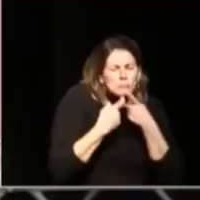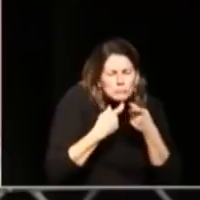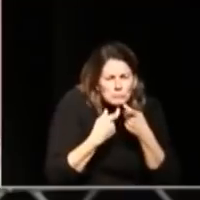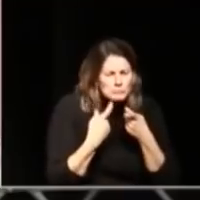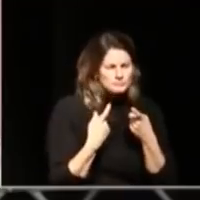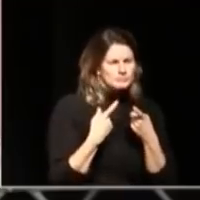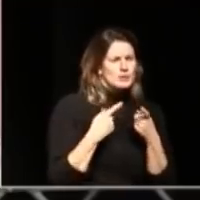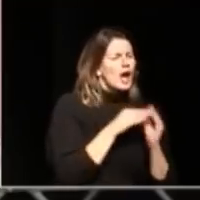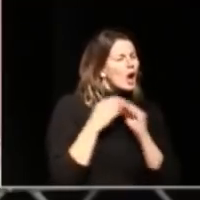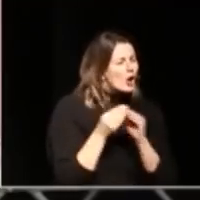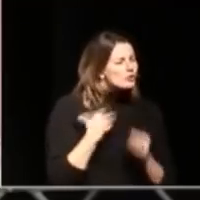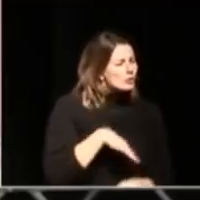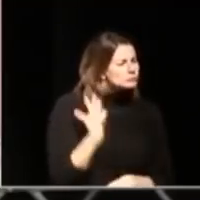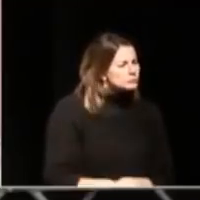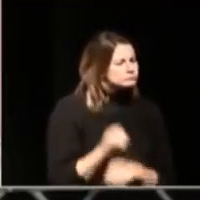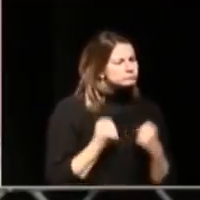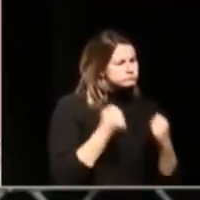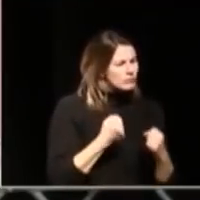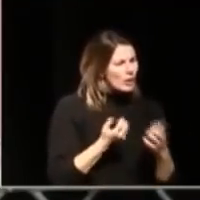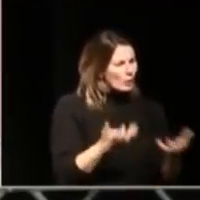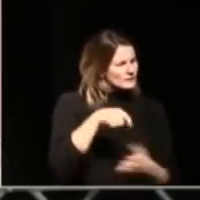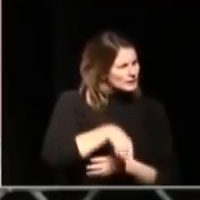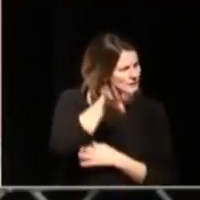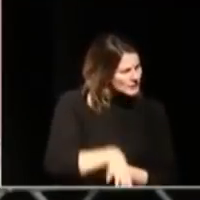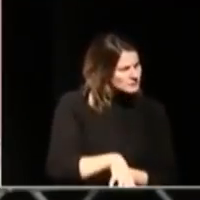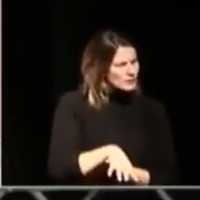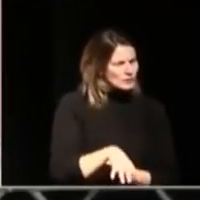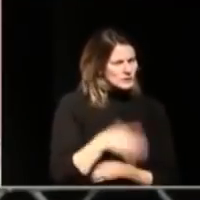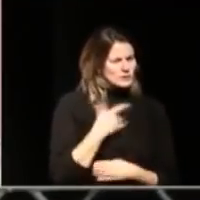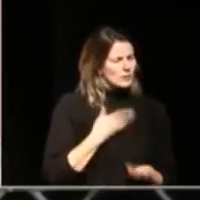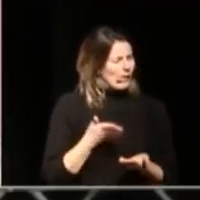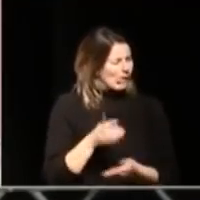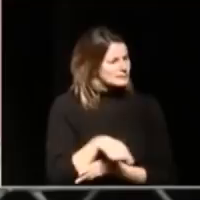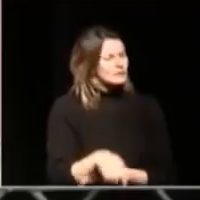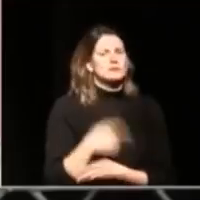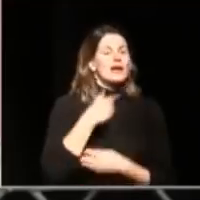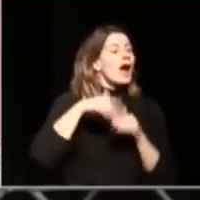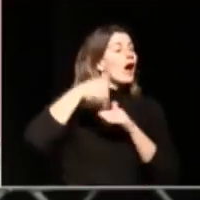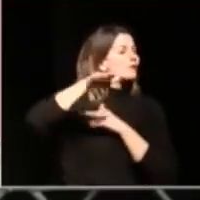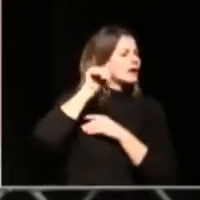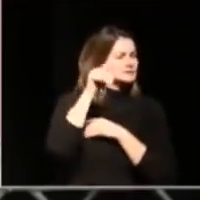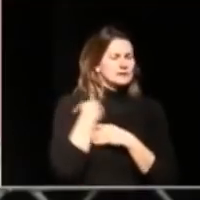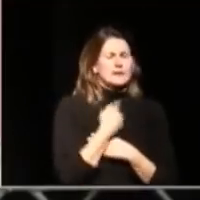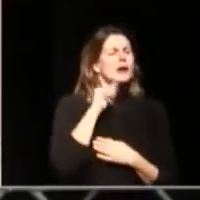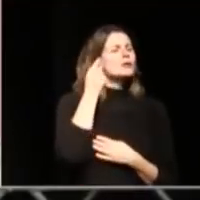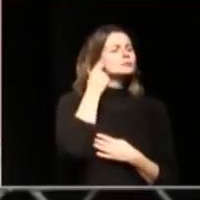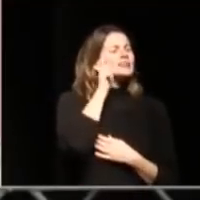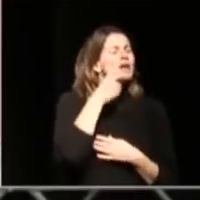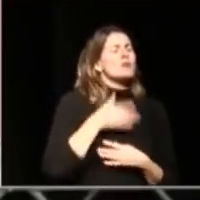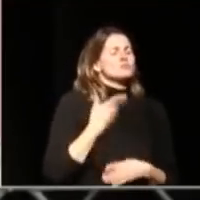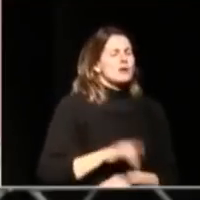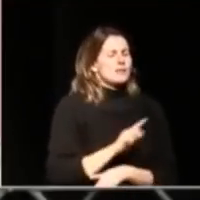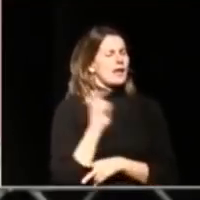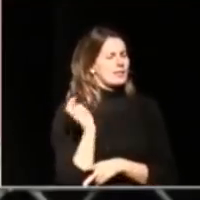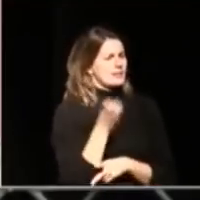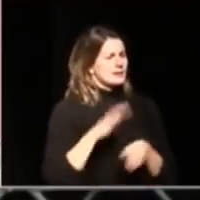preguntaban: los comunes van a ser la fuerza decisiva en Cataluña. Ya se oye en el extranjero que Xavi Domènech puede ser una